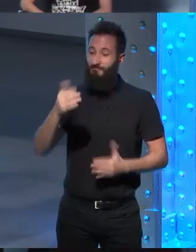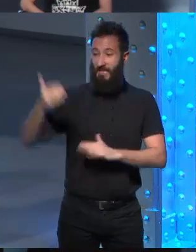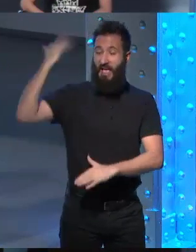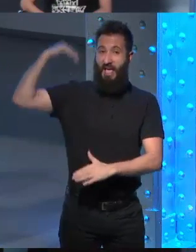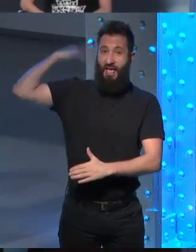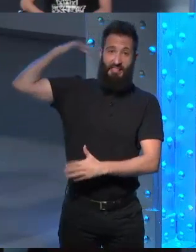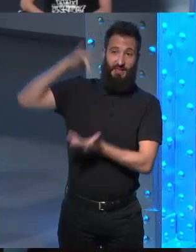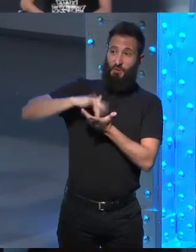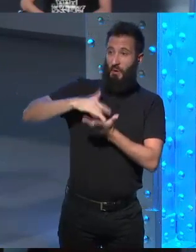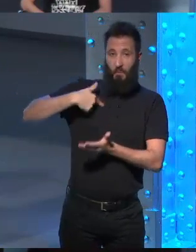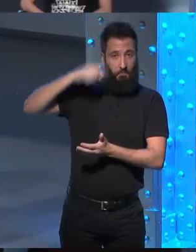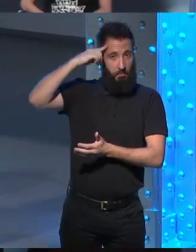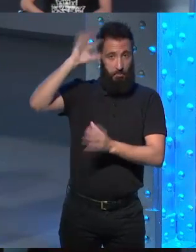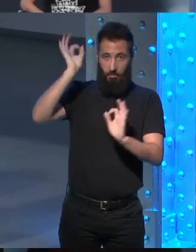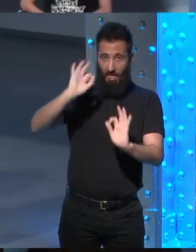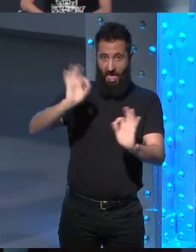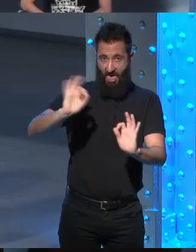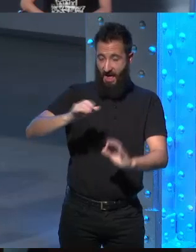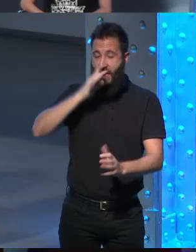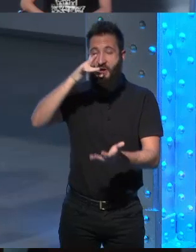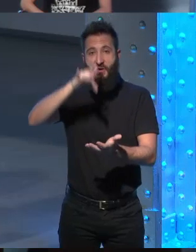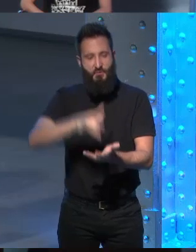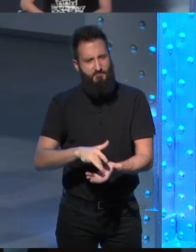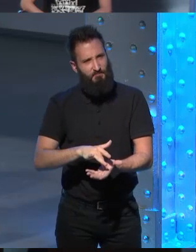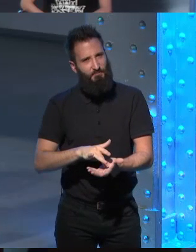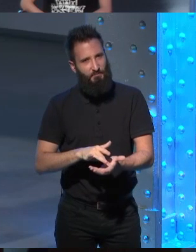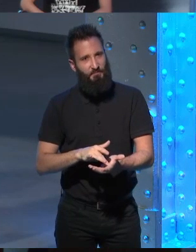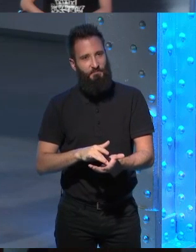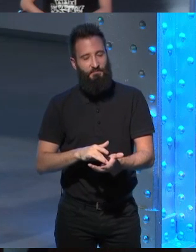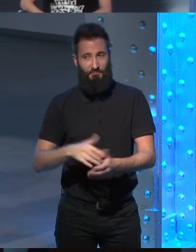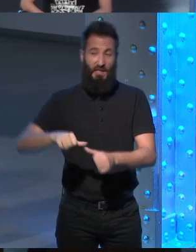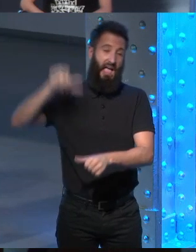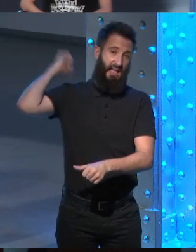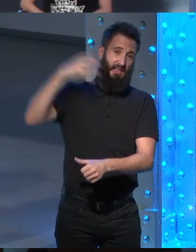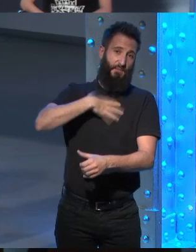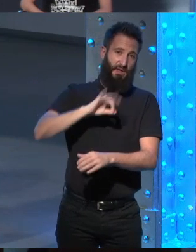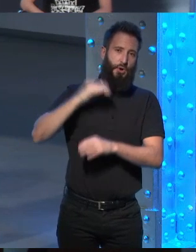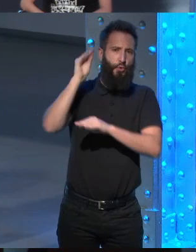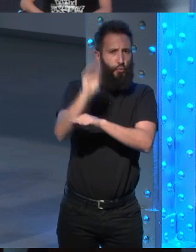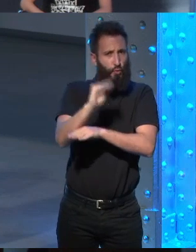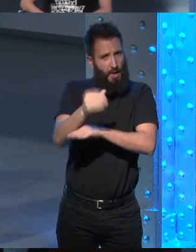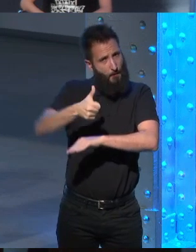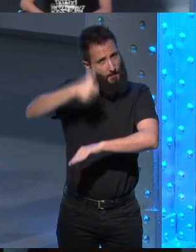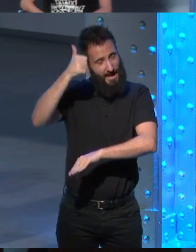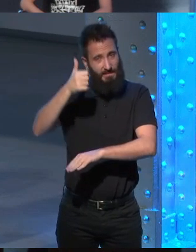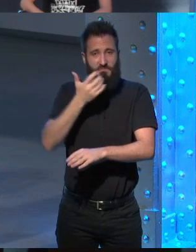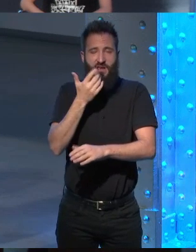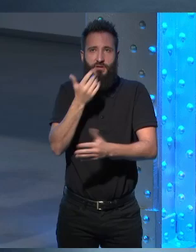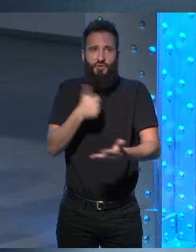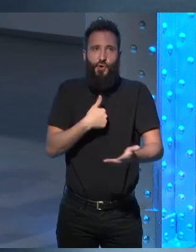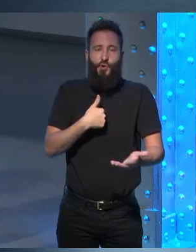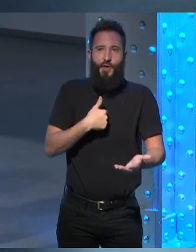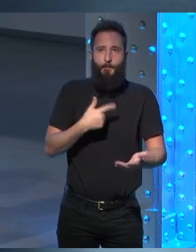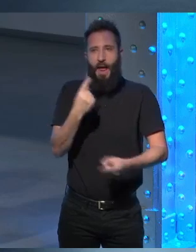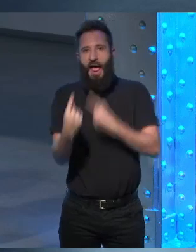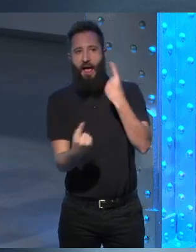momento no lo sabíamos, y es verdad que creo que alguna cosa sí que la hubiéramos cuidado un poco más. Por ejemplo, a mí a